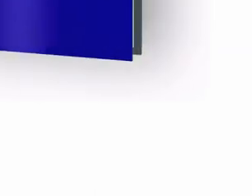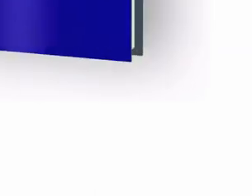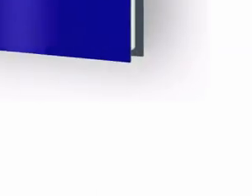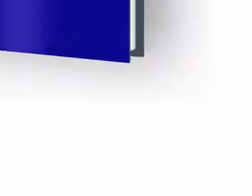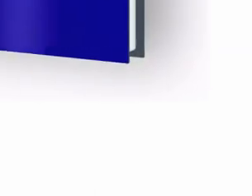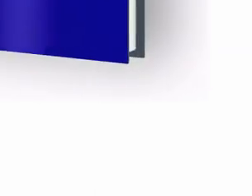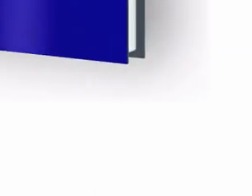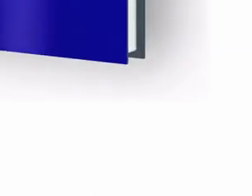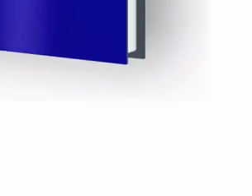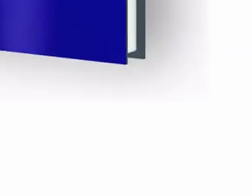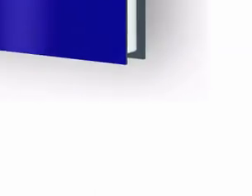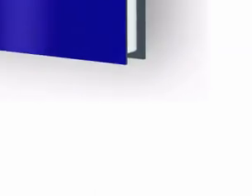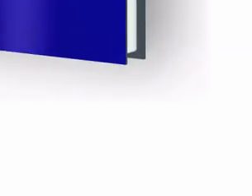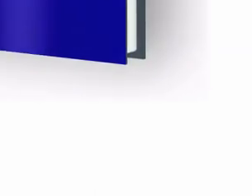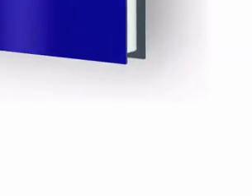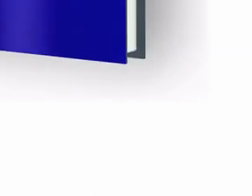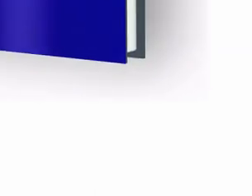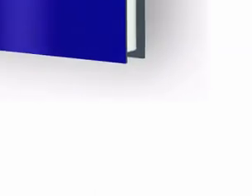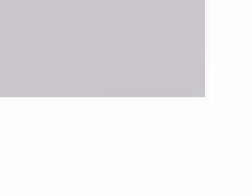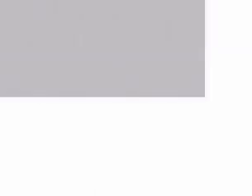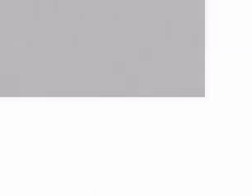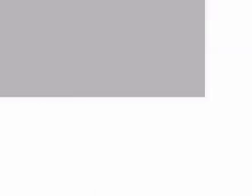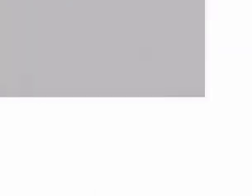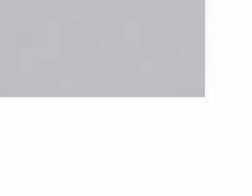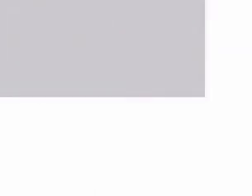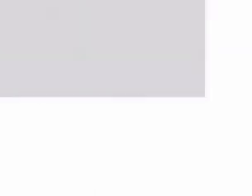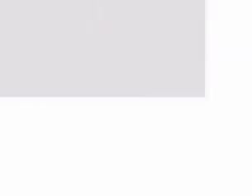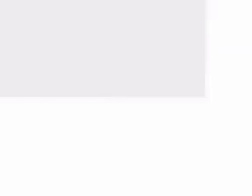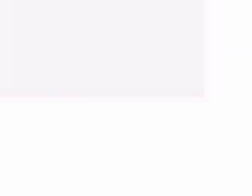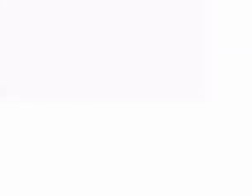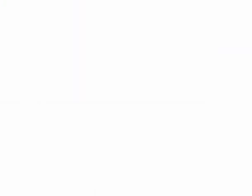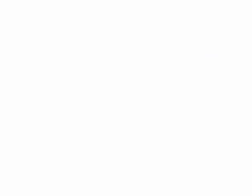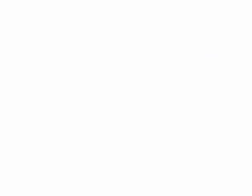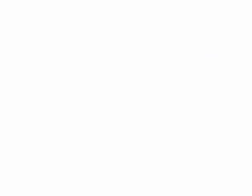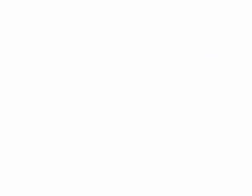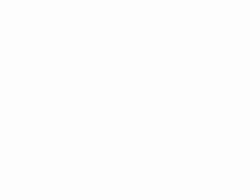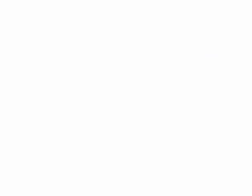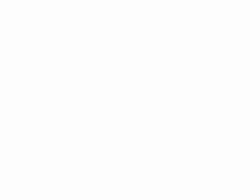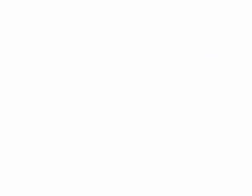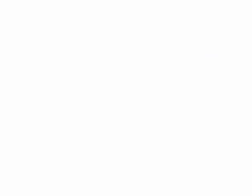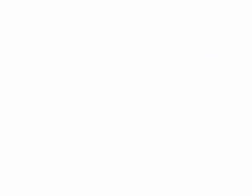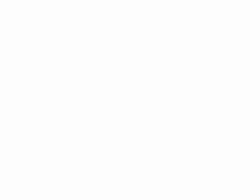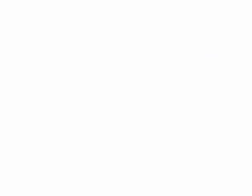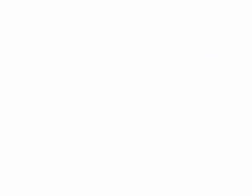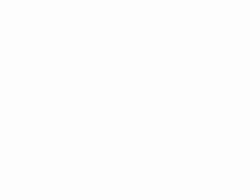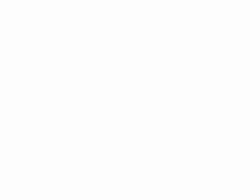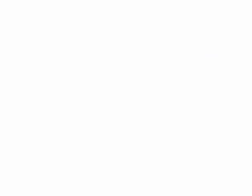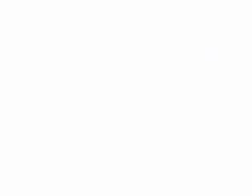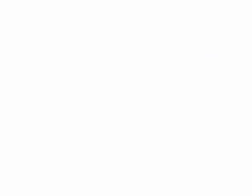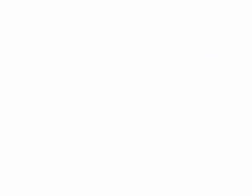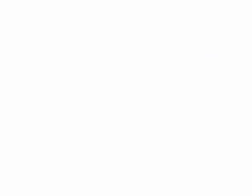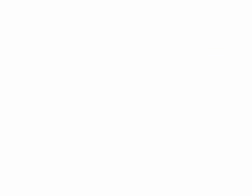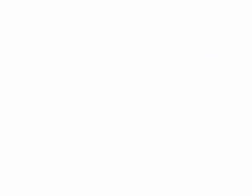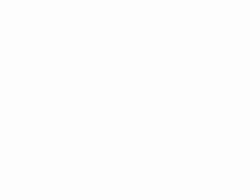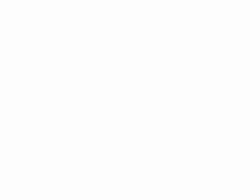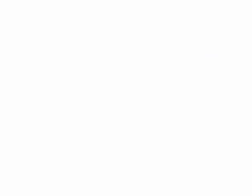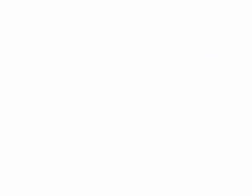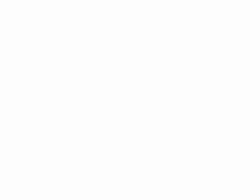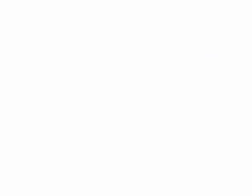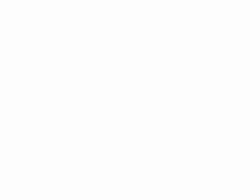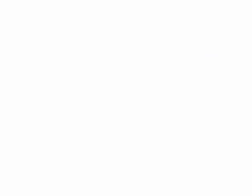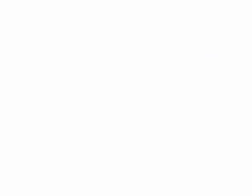Constitución Política de la República de Nicaragua. Economía nacional, reforma agraria y finanzas